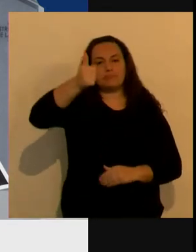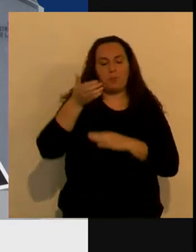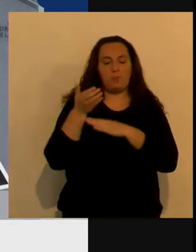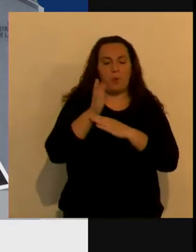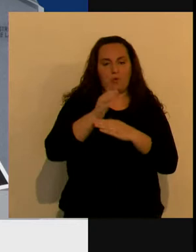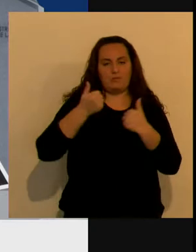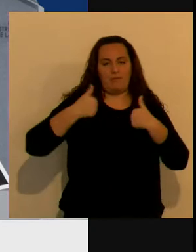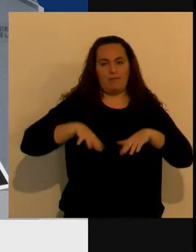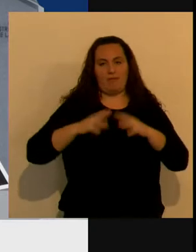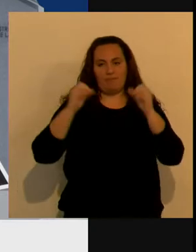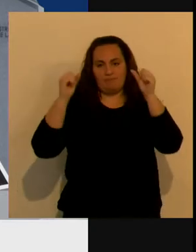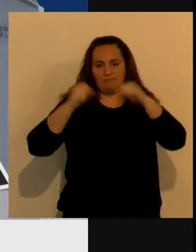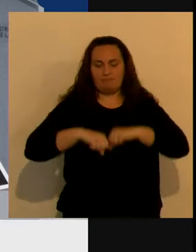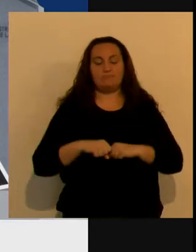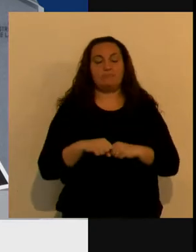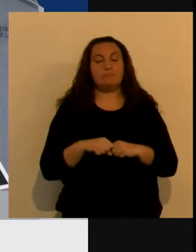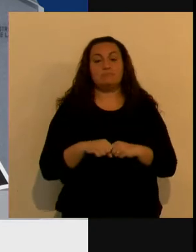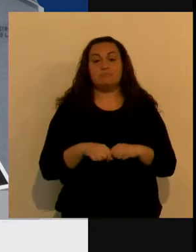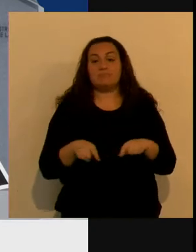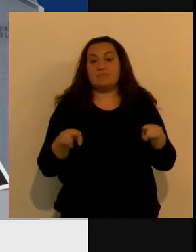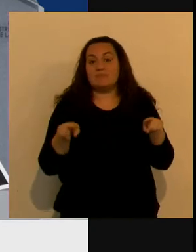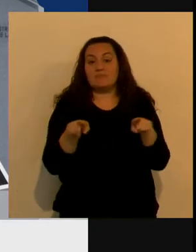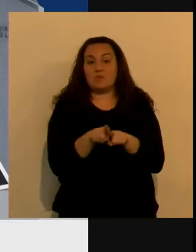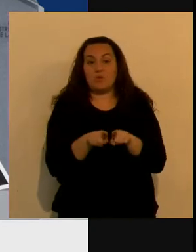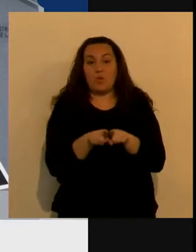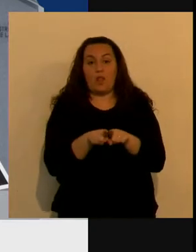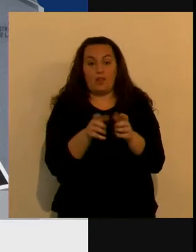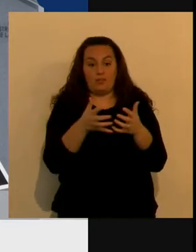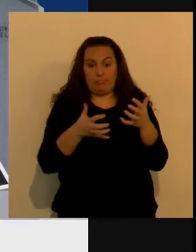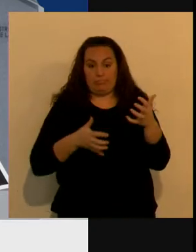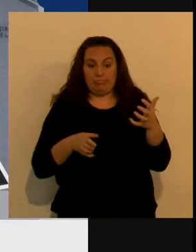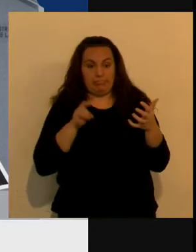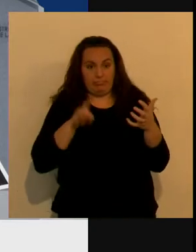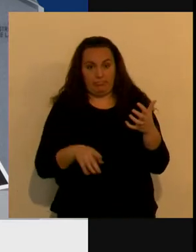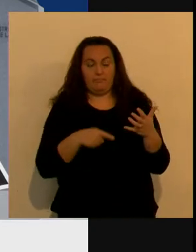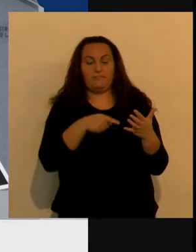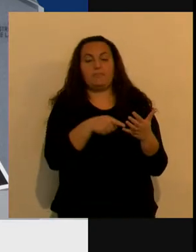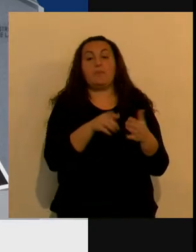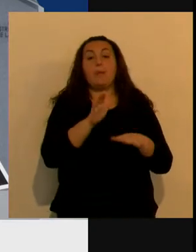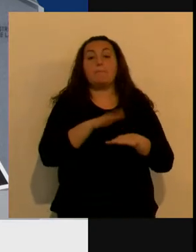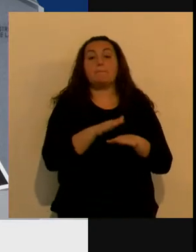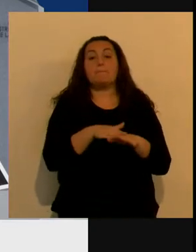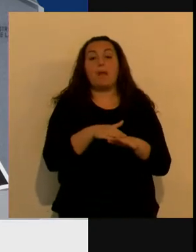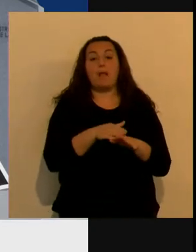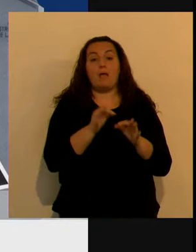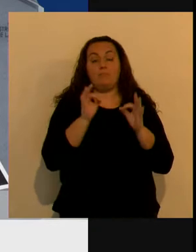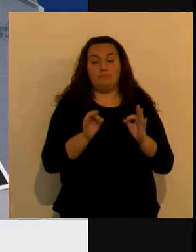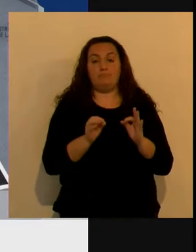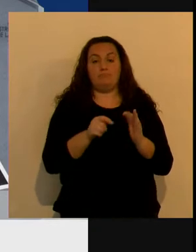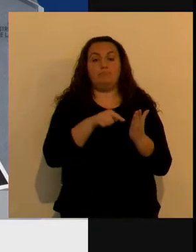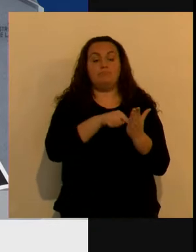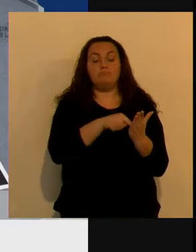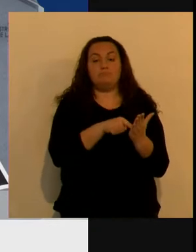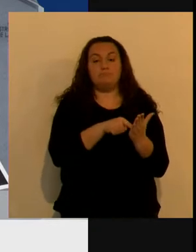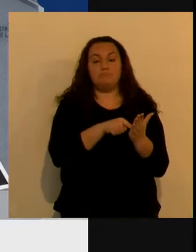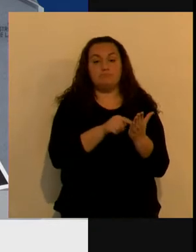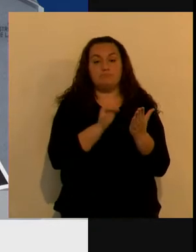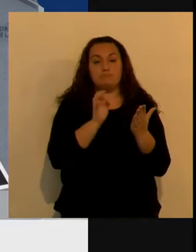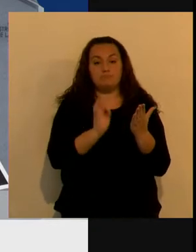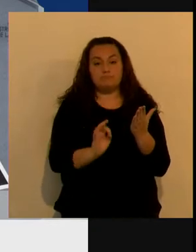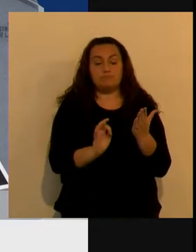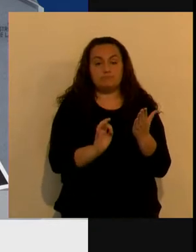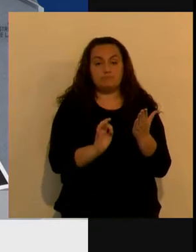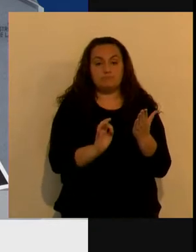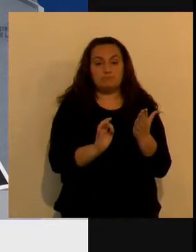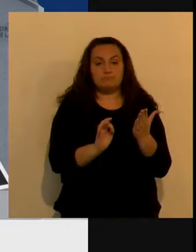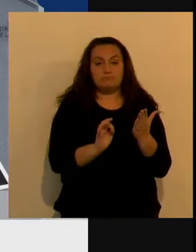propuesta de acuerdo, tal y como ha sido transcrita. Y para que conste, a los efectos